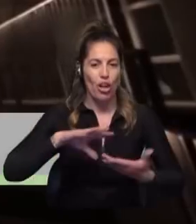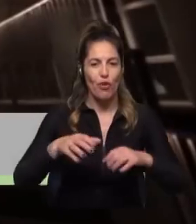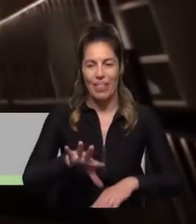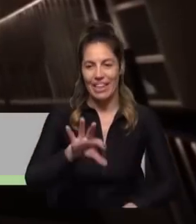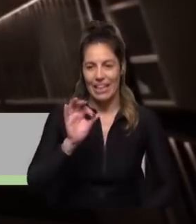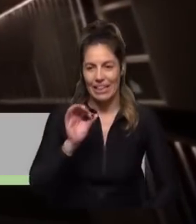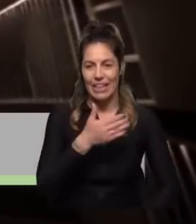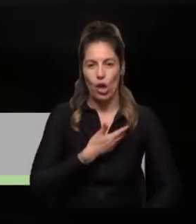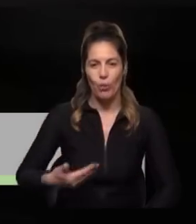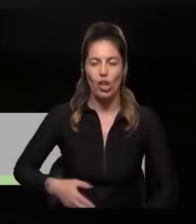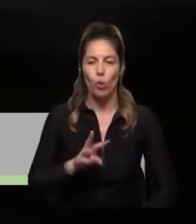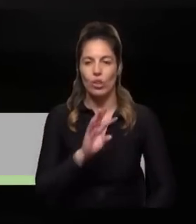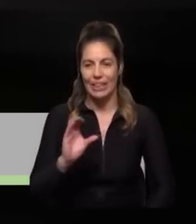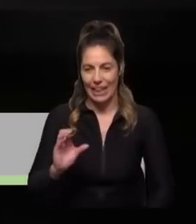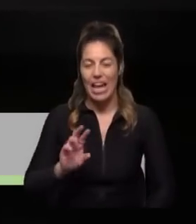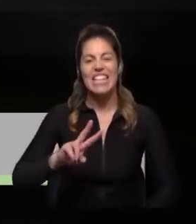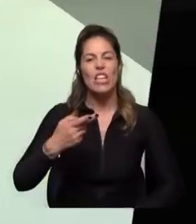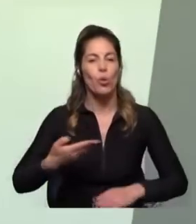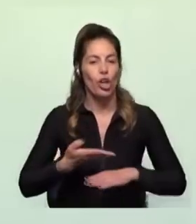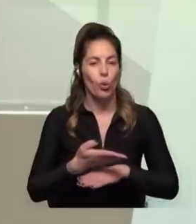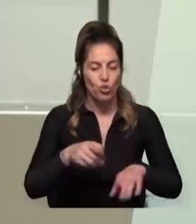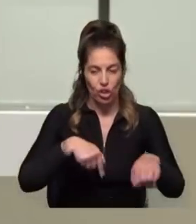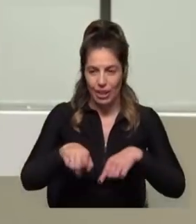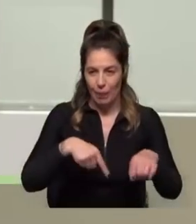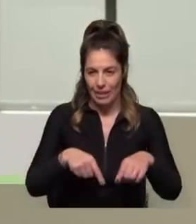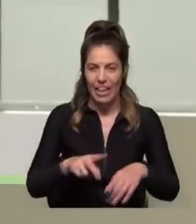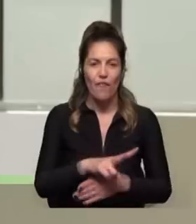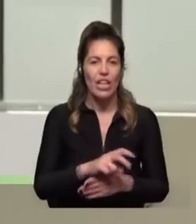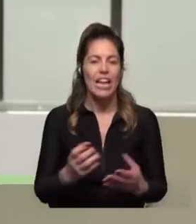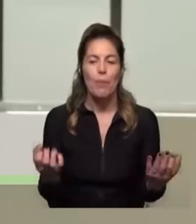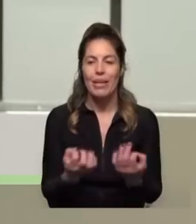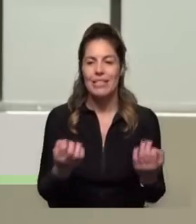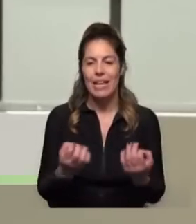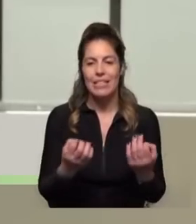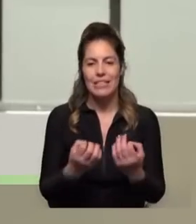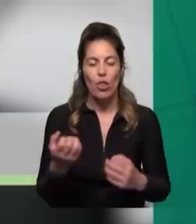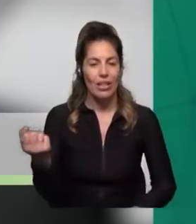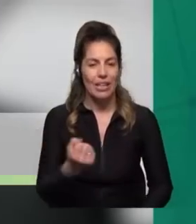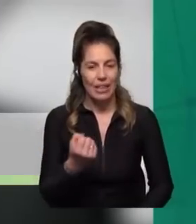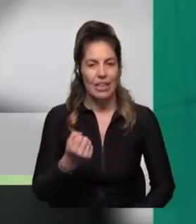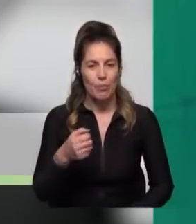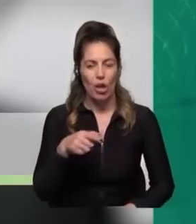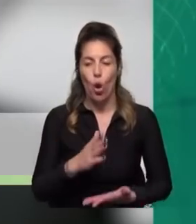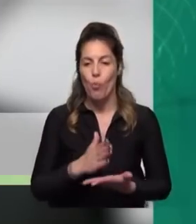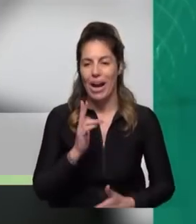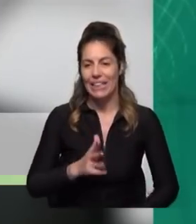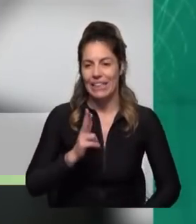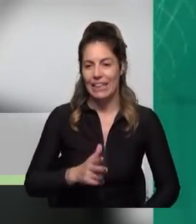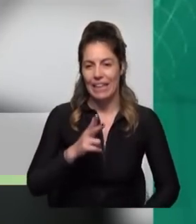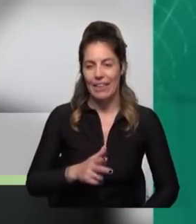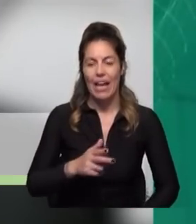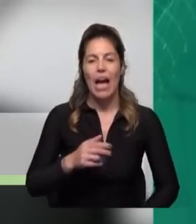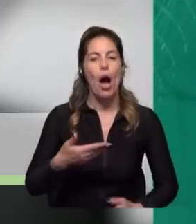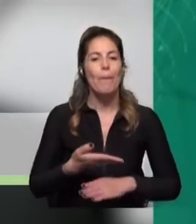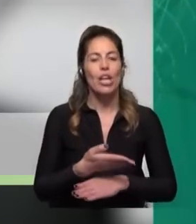elegir el gobierno de la utec hay un segundo recurso en trámite el fiscal especializado en crímenes de lesa humanidad Ricardo percivale apeló el